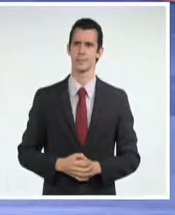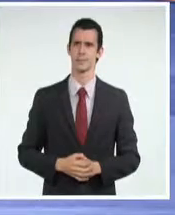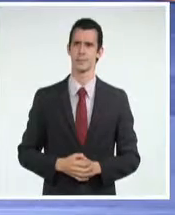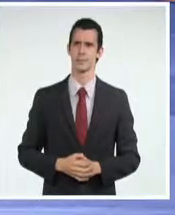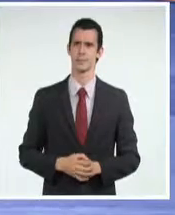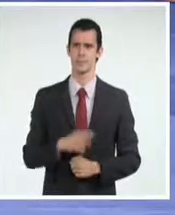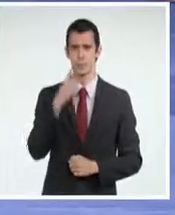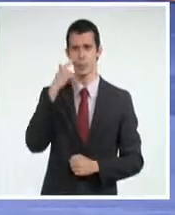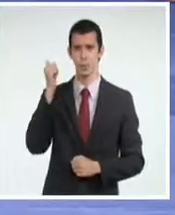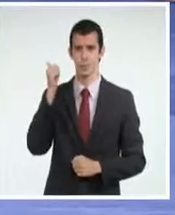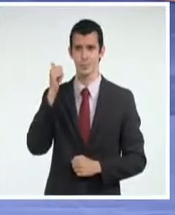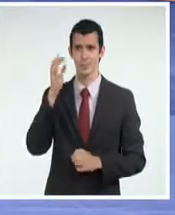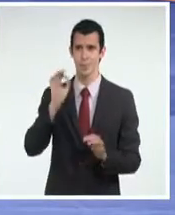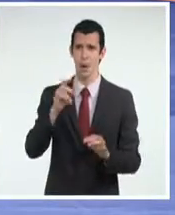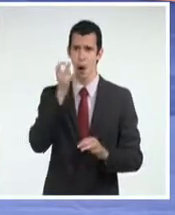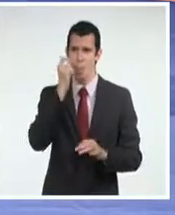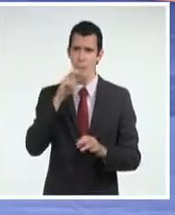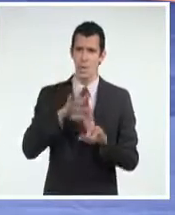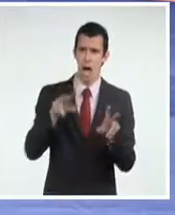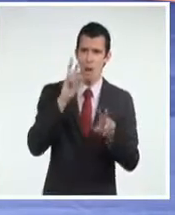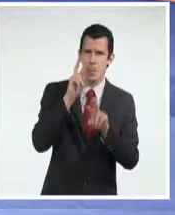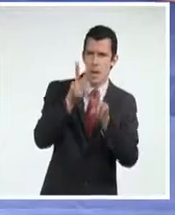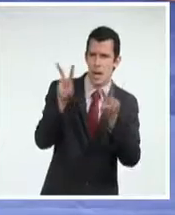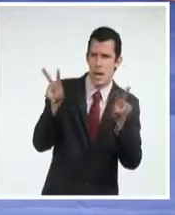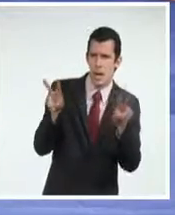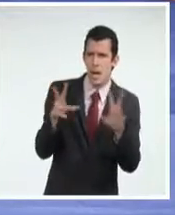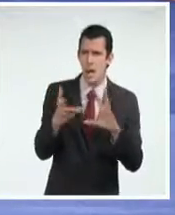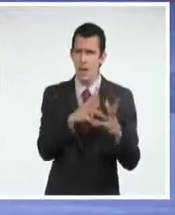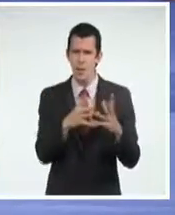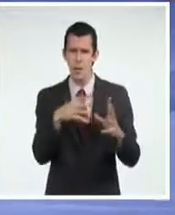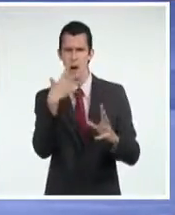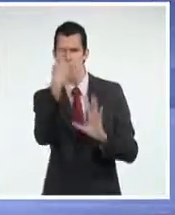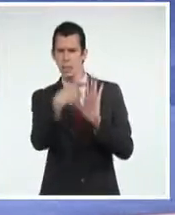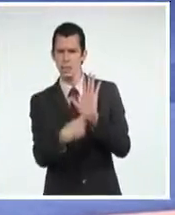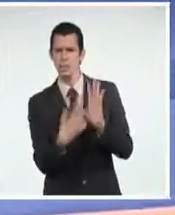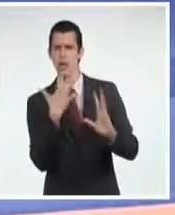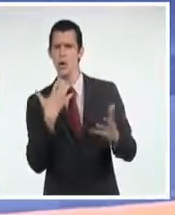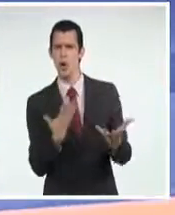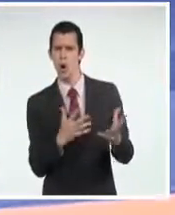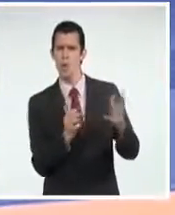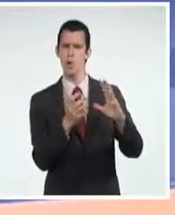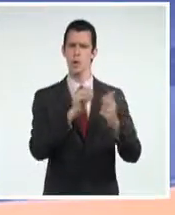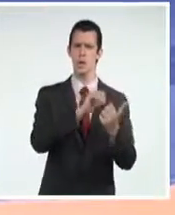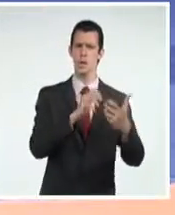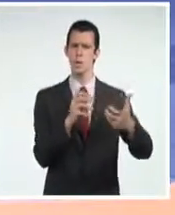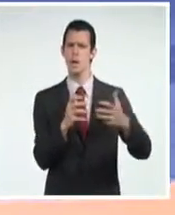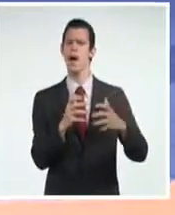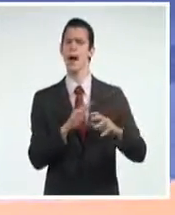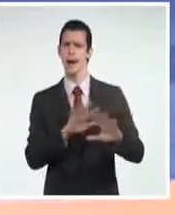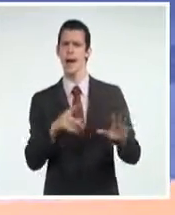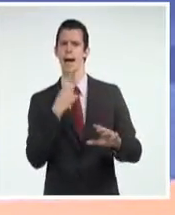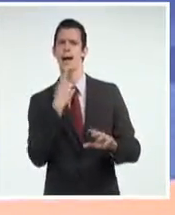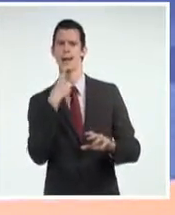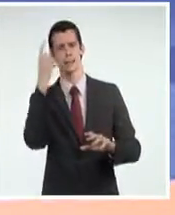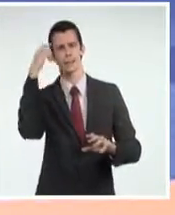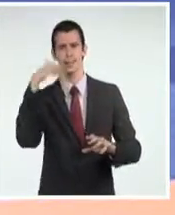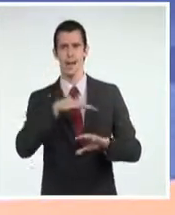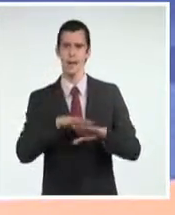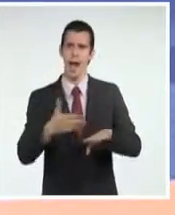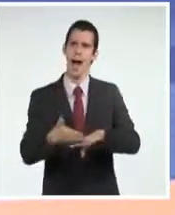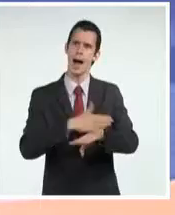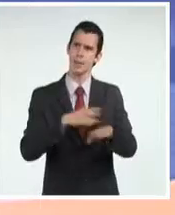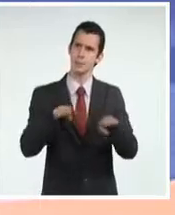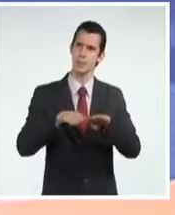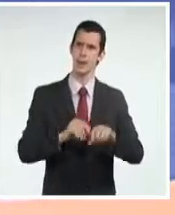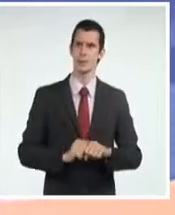Él ya estuvo buscando la trayectoria de los rivales y este rumano, el primer rival de Mijaíl, es campeón europeo en la cita